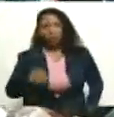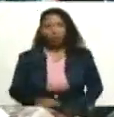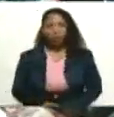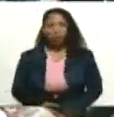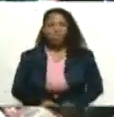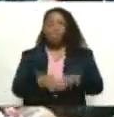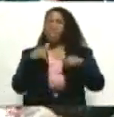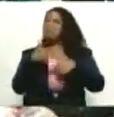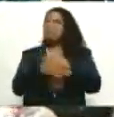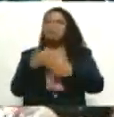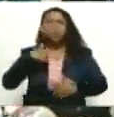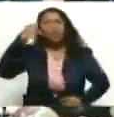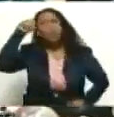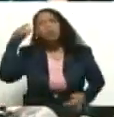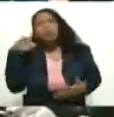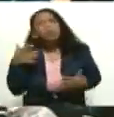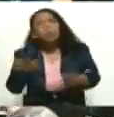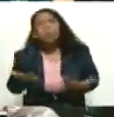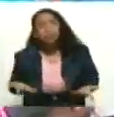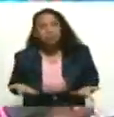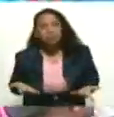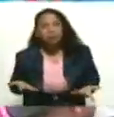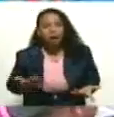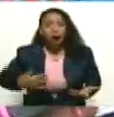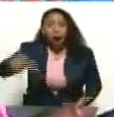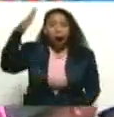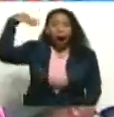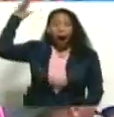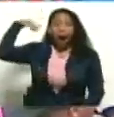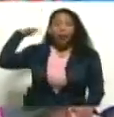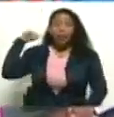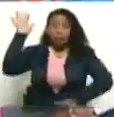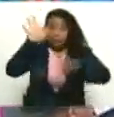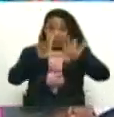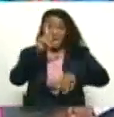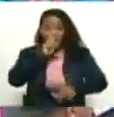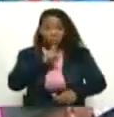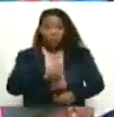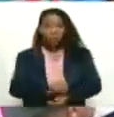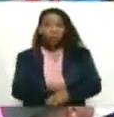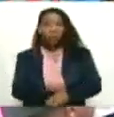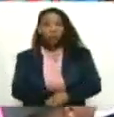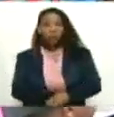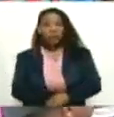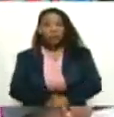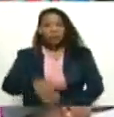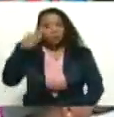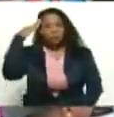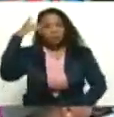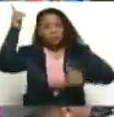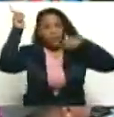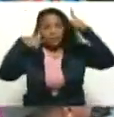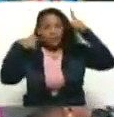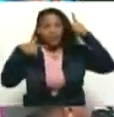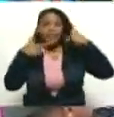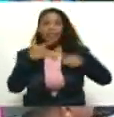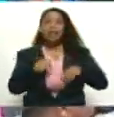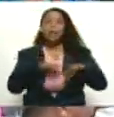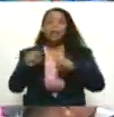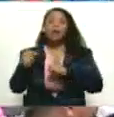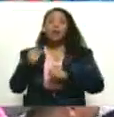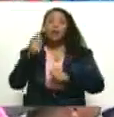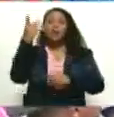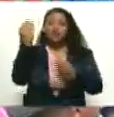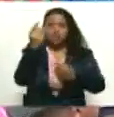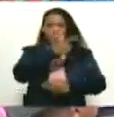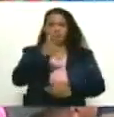Aquí recuerdo hace unos 15 años que el comandante Chávez se refería al imperialismo y mucha gente decía,